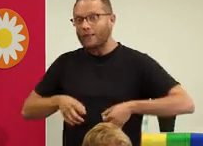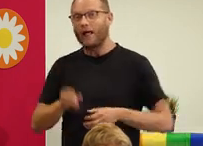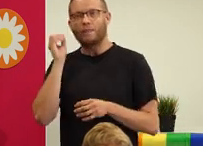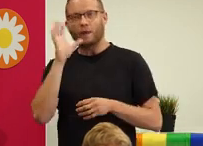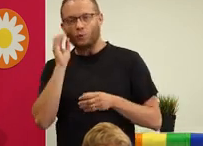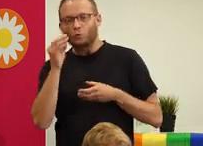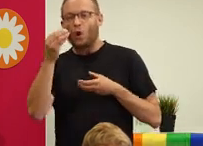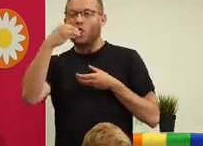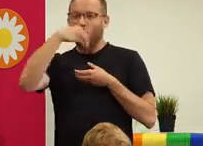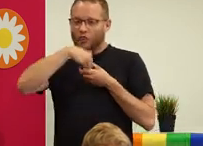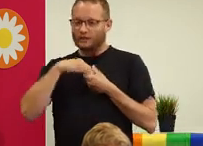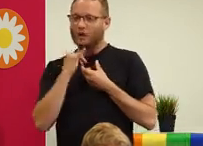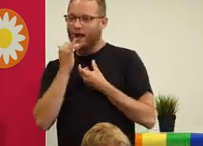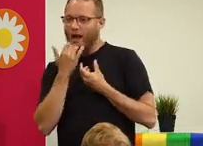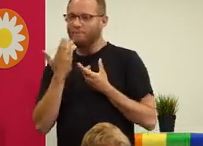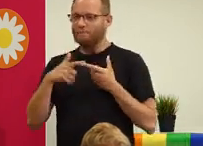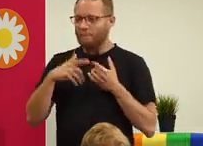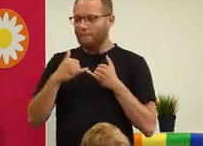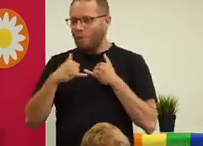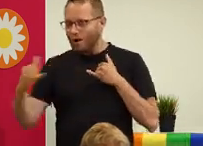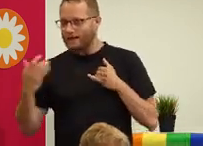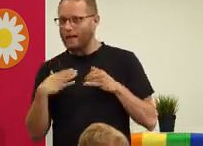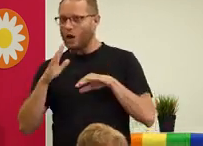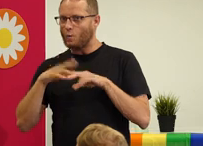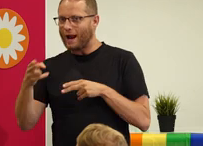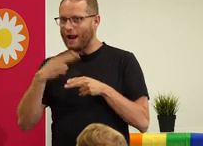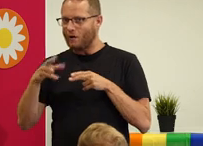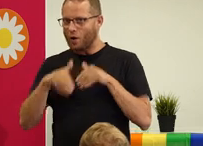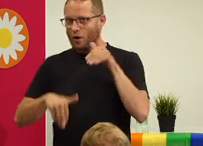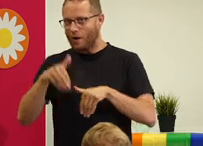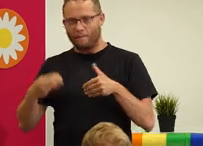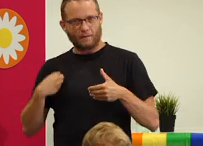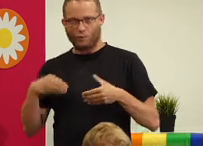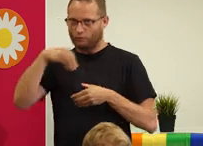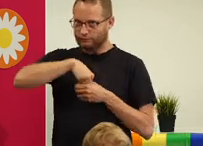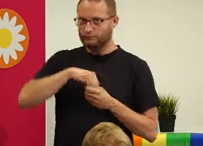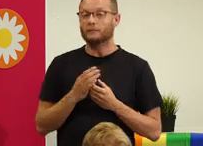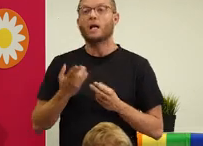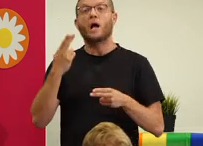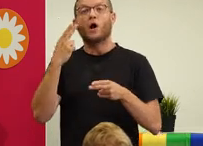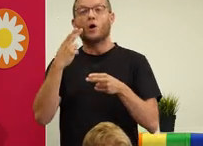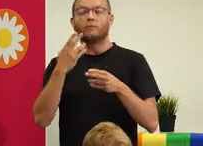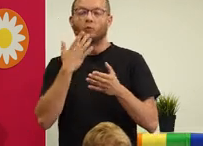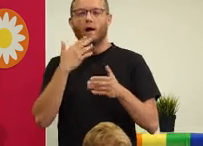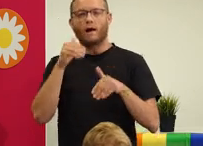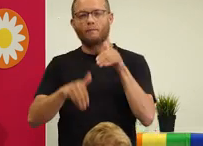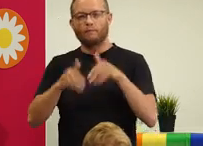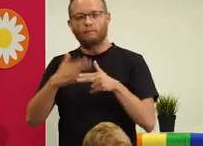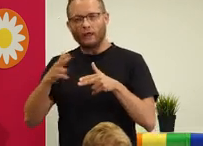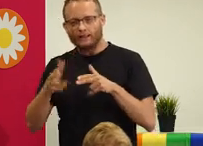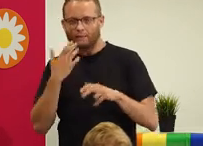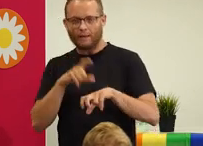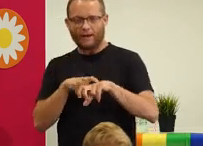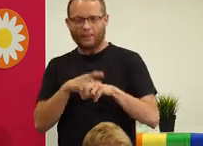hay un trasfondo muy en línea con sus políticas electorales, con sus políticas racistas de